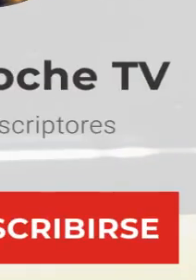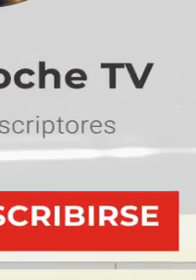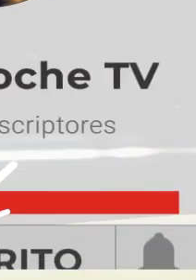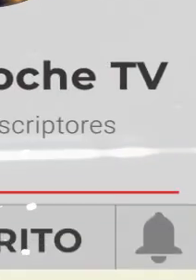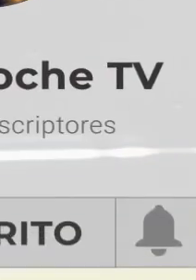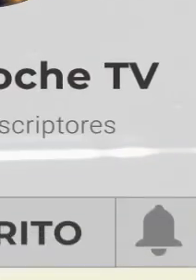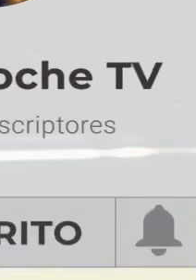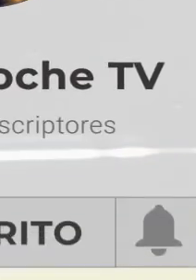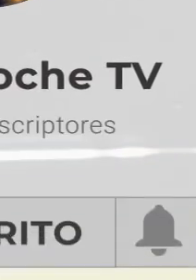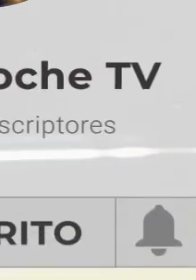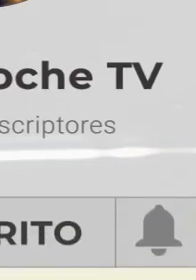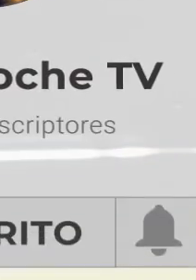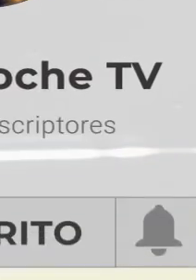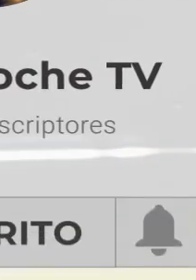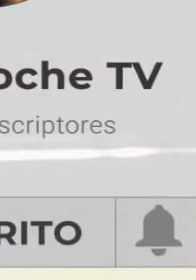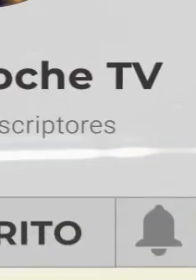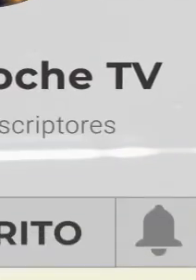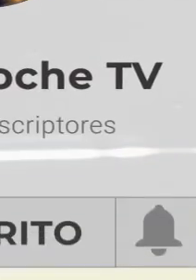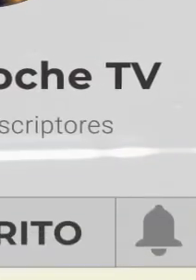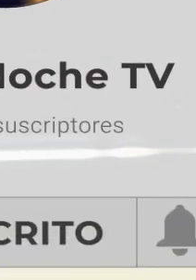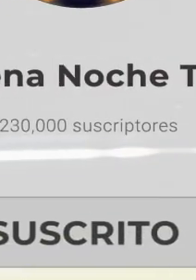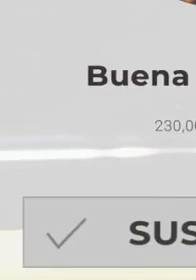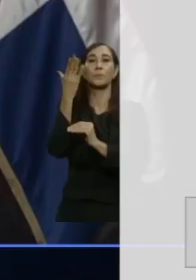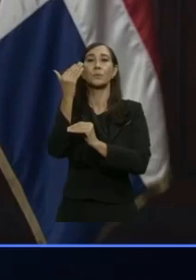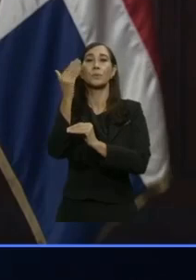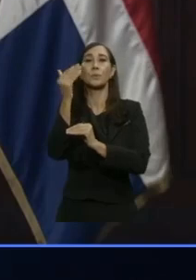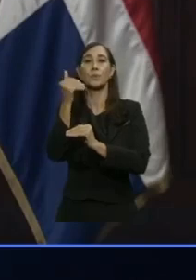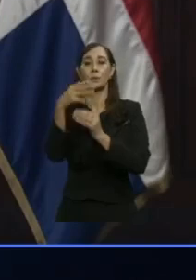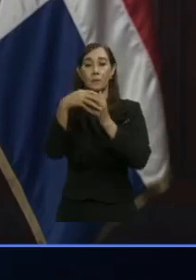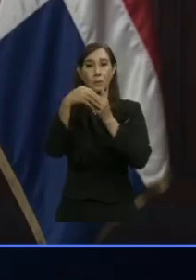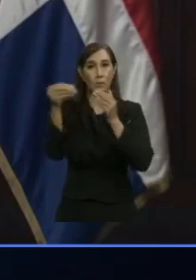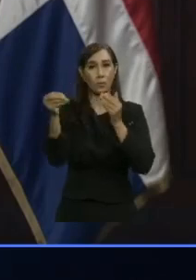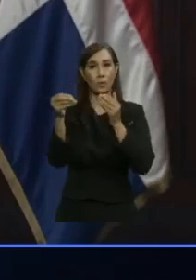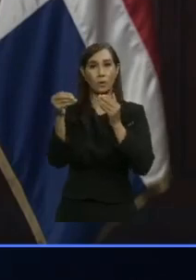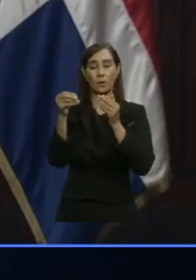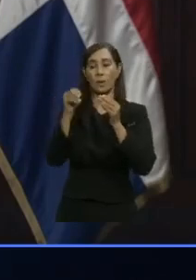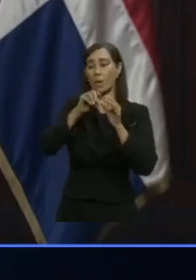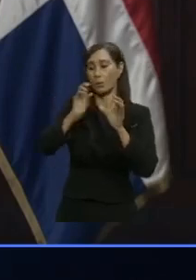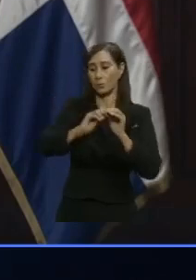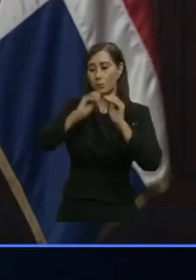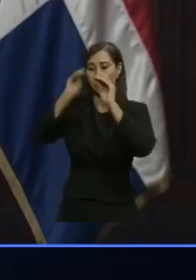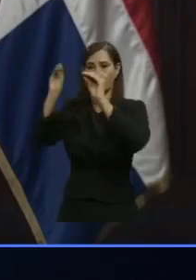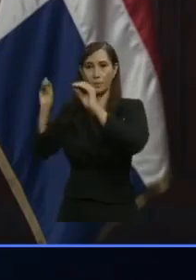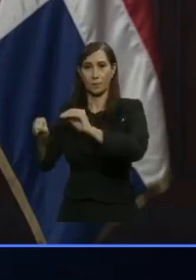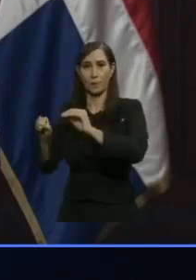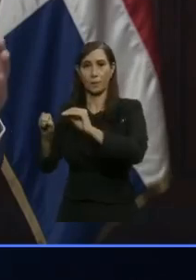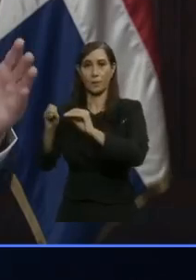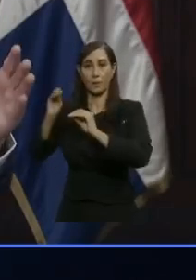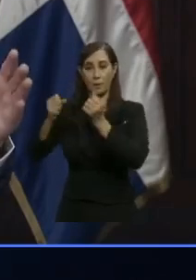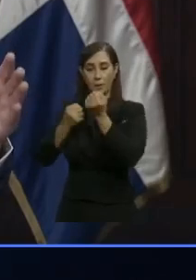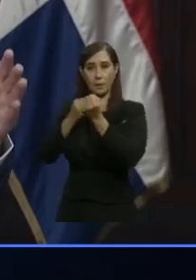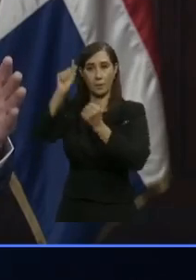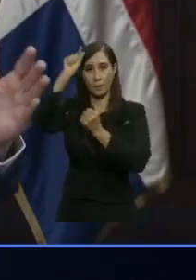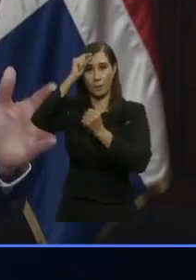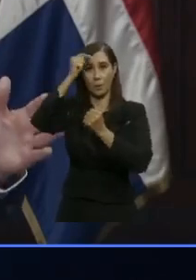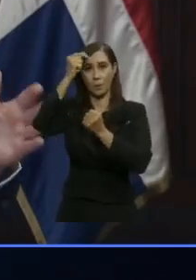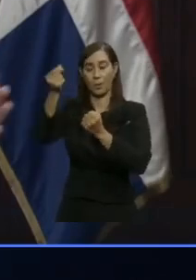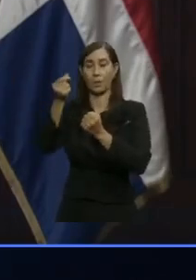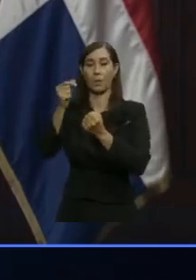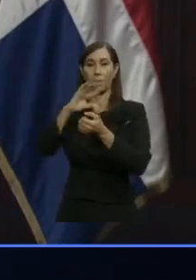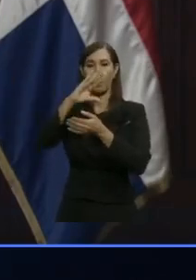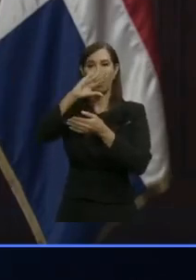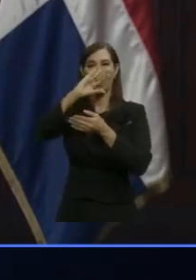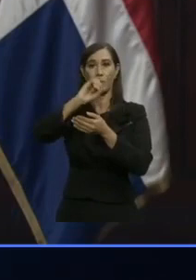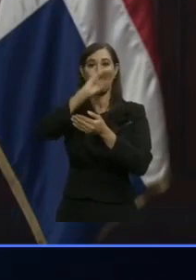sumamente azotada porque recuerden que el tema de las clases medias son las que al final de cuentas pagan mucho más impuestos en un